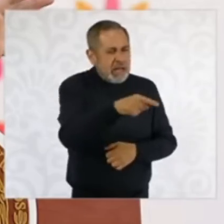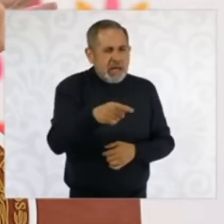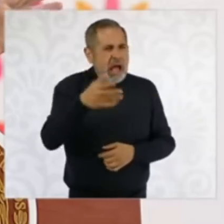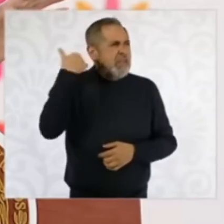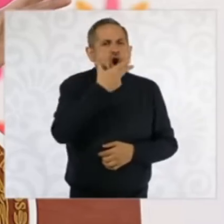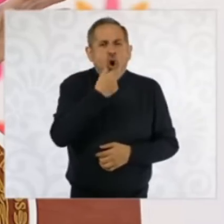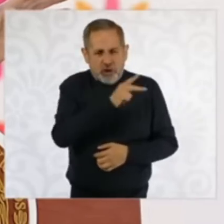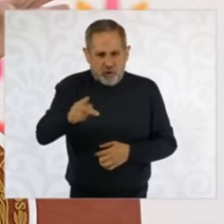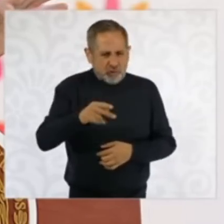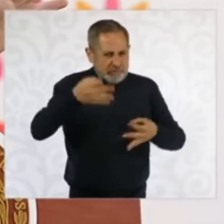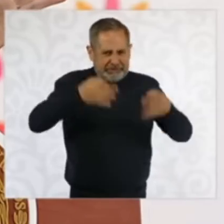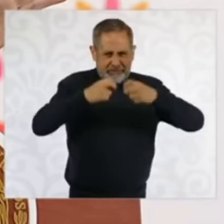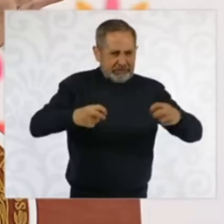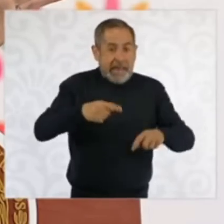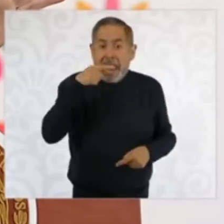puros hombres,